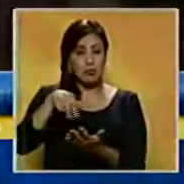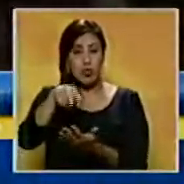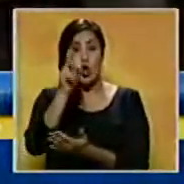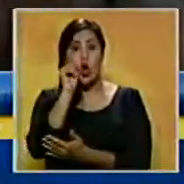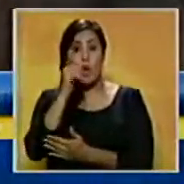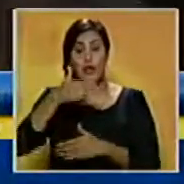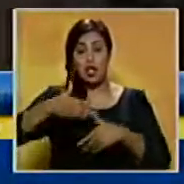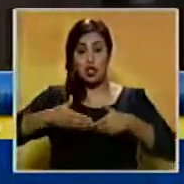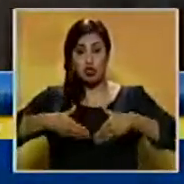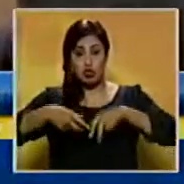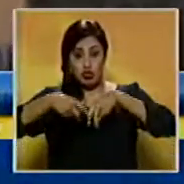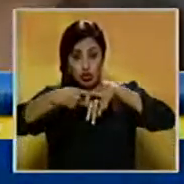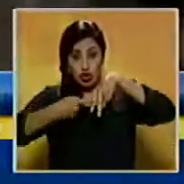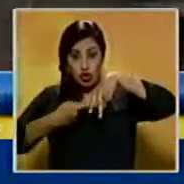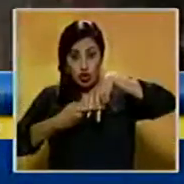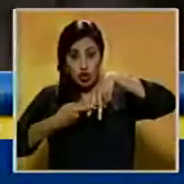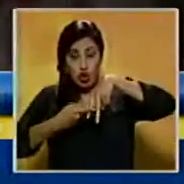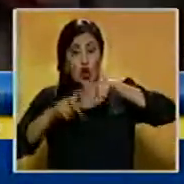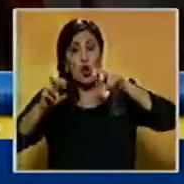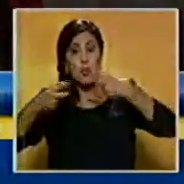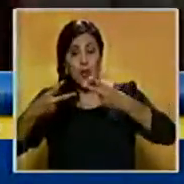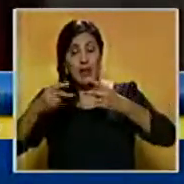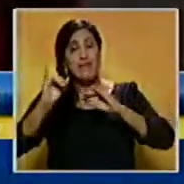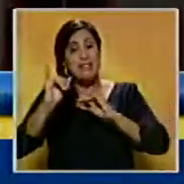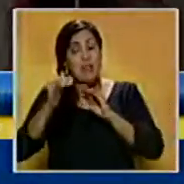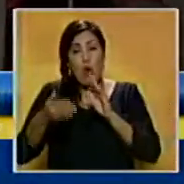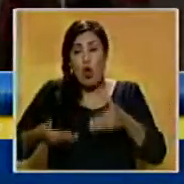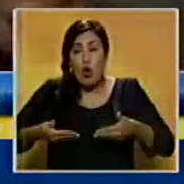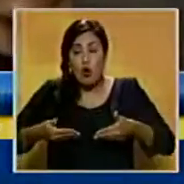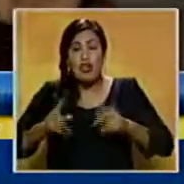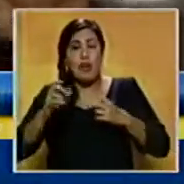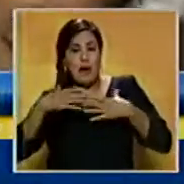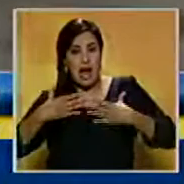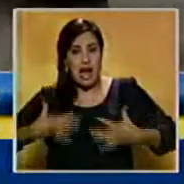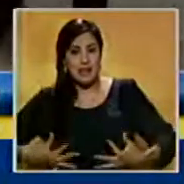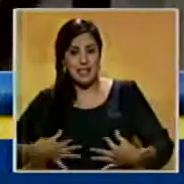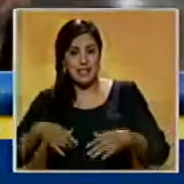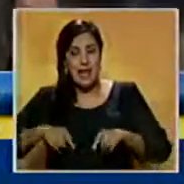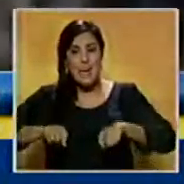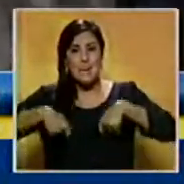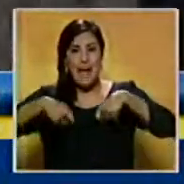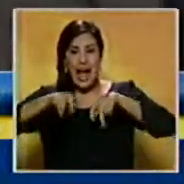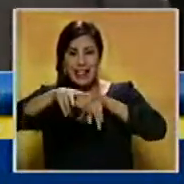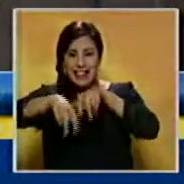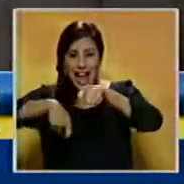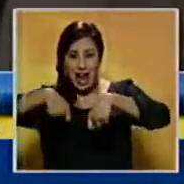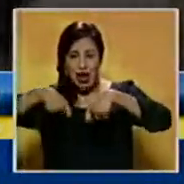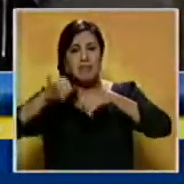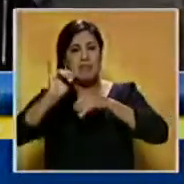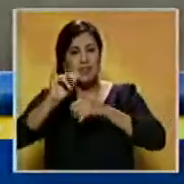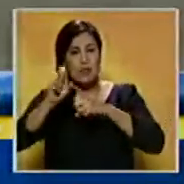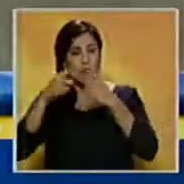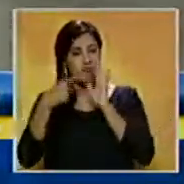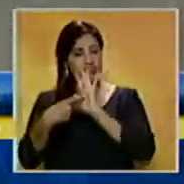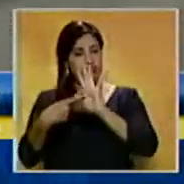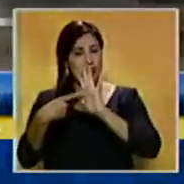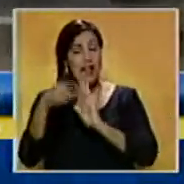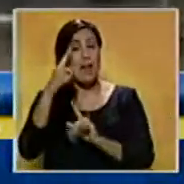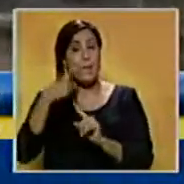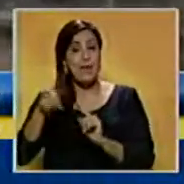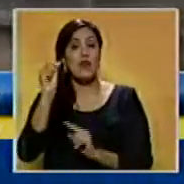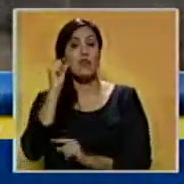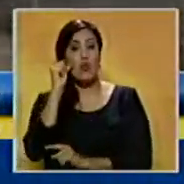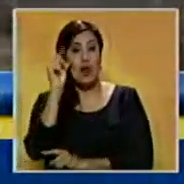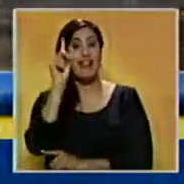con shorts muy cortos en contraste con las bermudas y los pantalones que se vieron en muestras anteriores, mientras que las